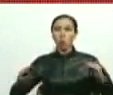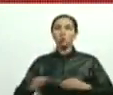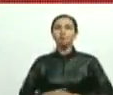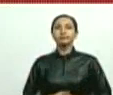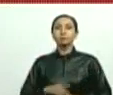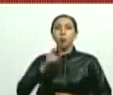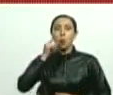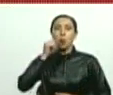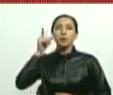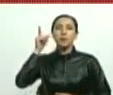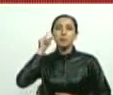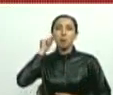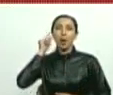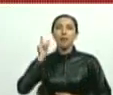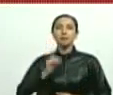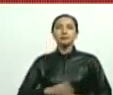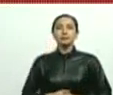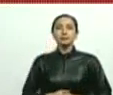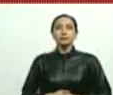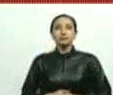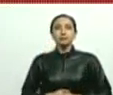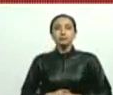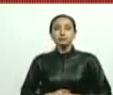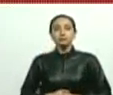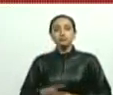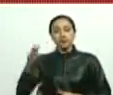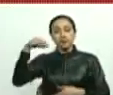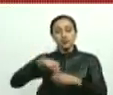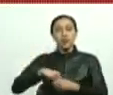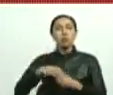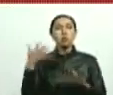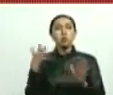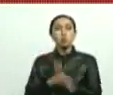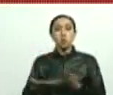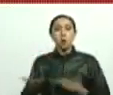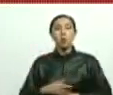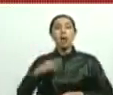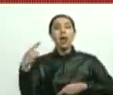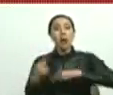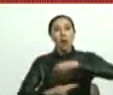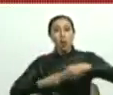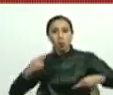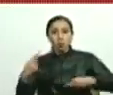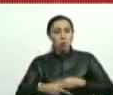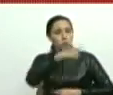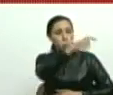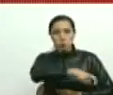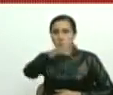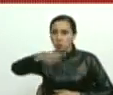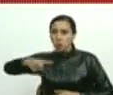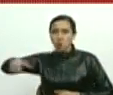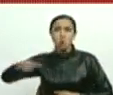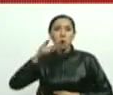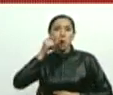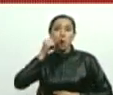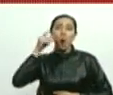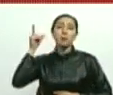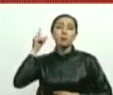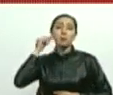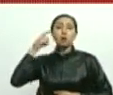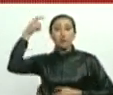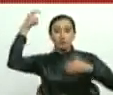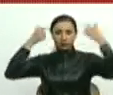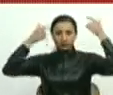todas, dentro del parámetro del revolucionario, de la revolucionaria, del